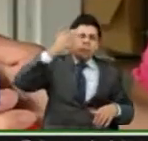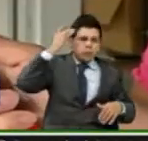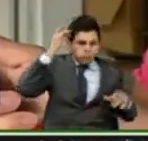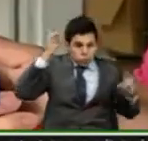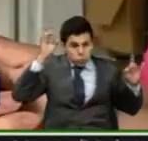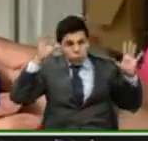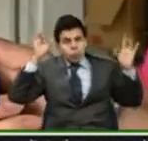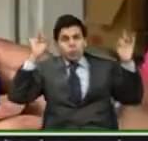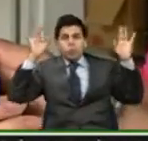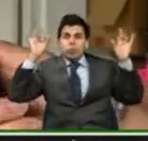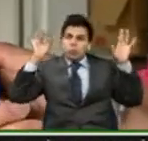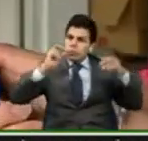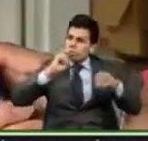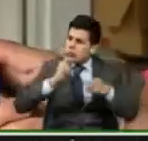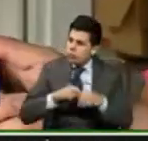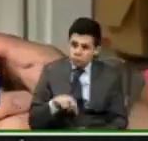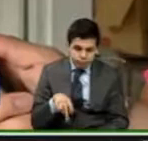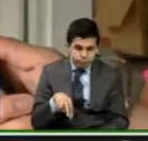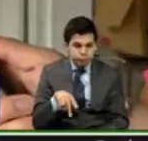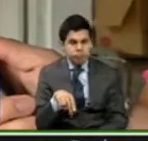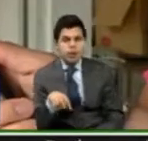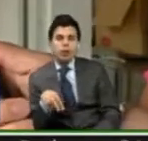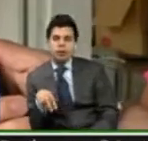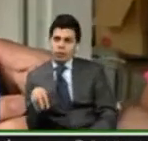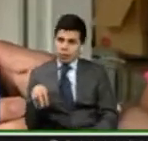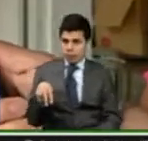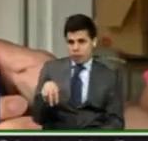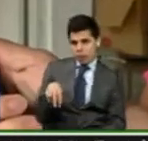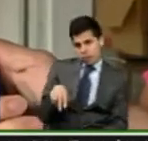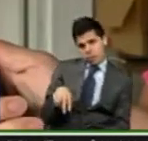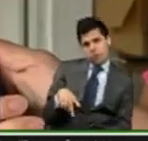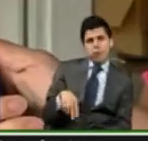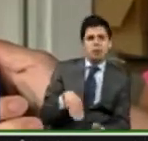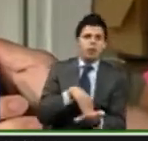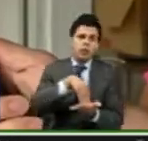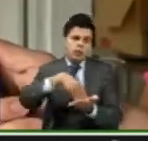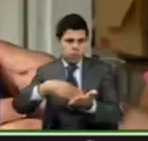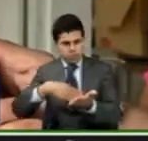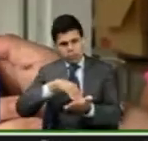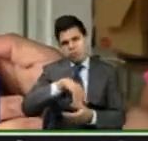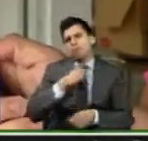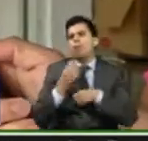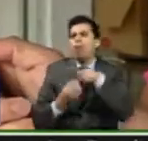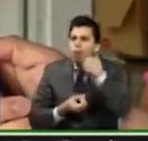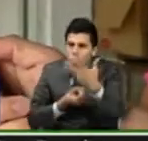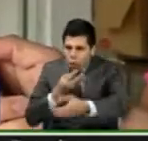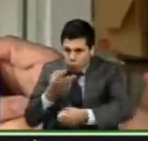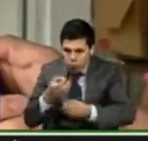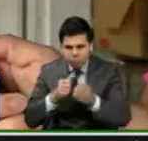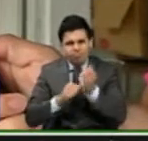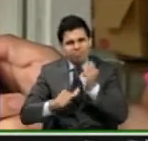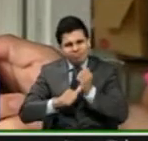capaz, uno no es capaz de andar, uno es capaz de moverse. Uy, esa fiebre y vómito,